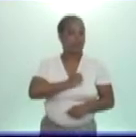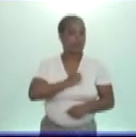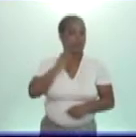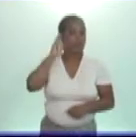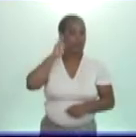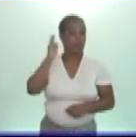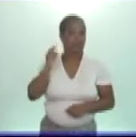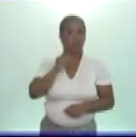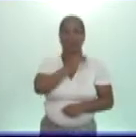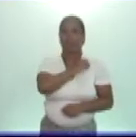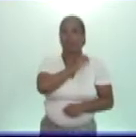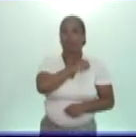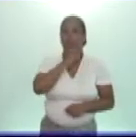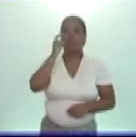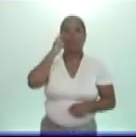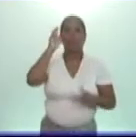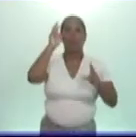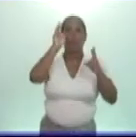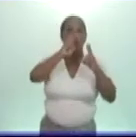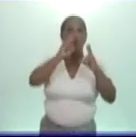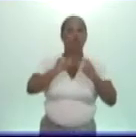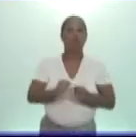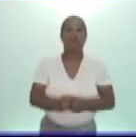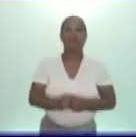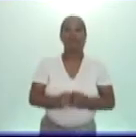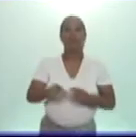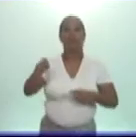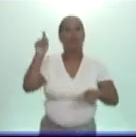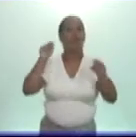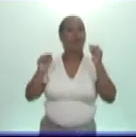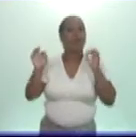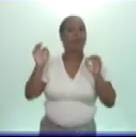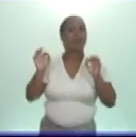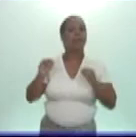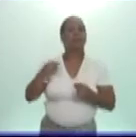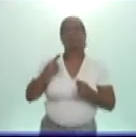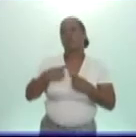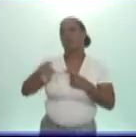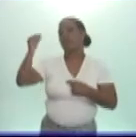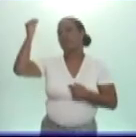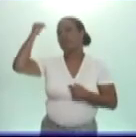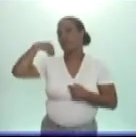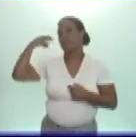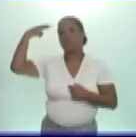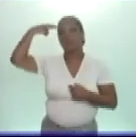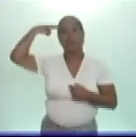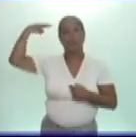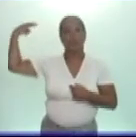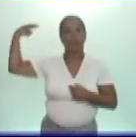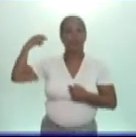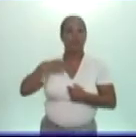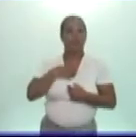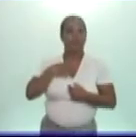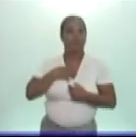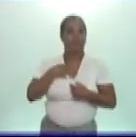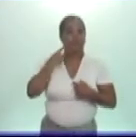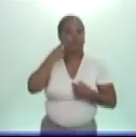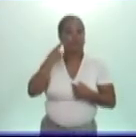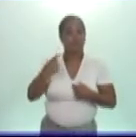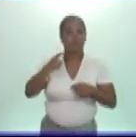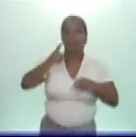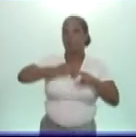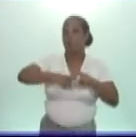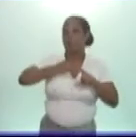llamarle objetivos, elementos, cosas que sabemos, que son habilidades que tienen que ver también con los conocimientos que